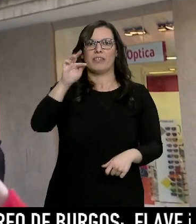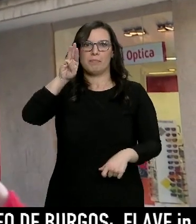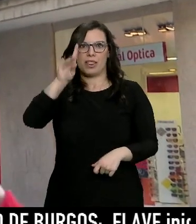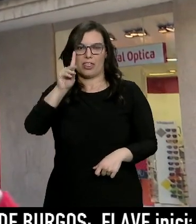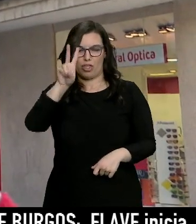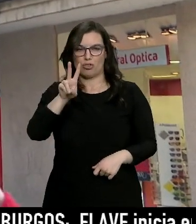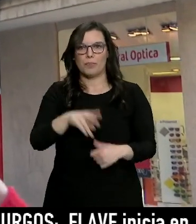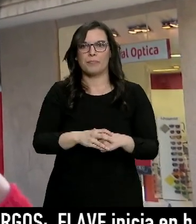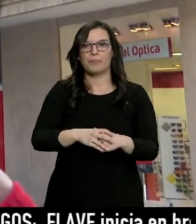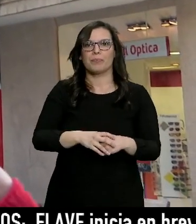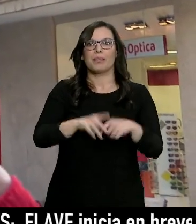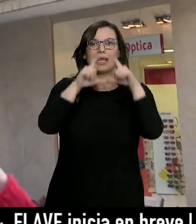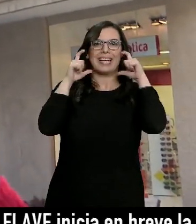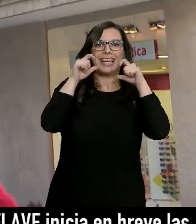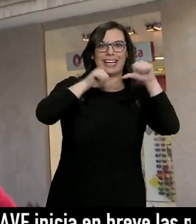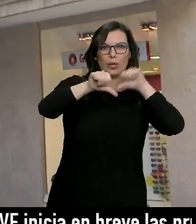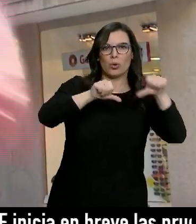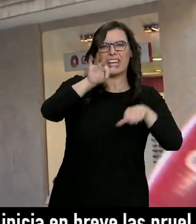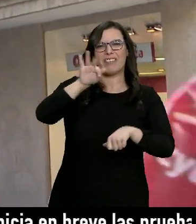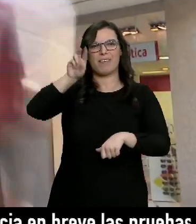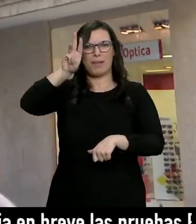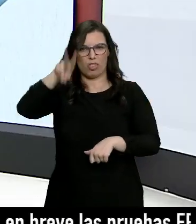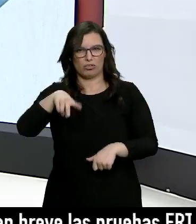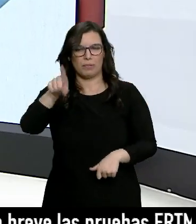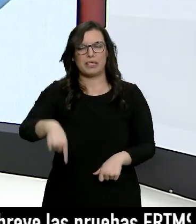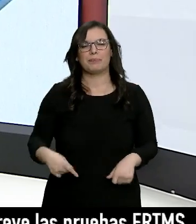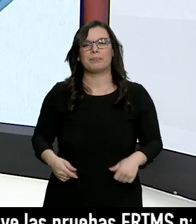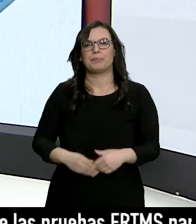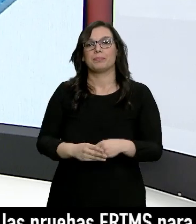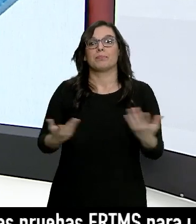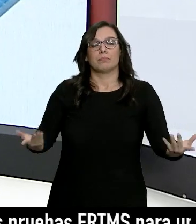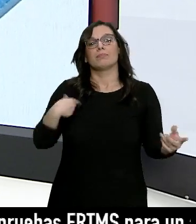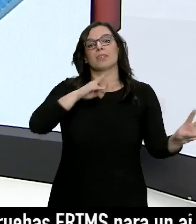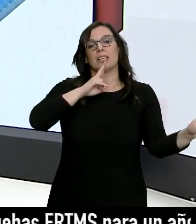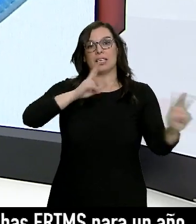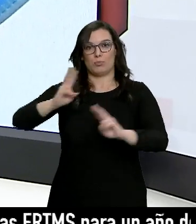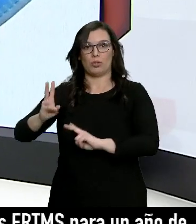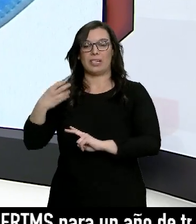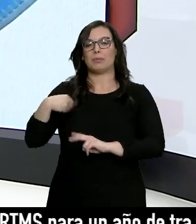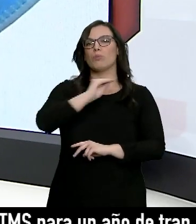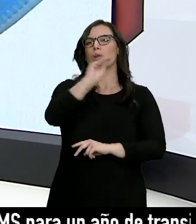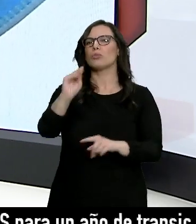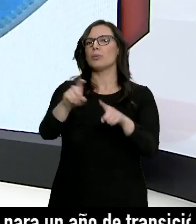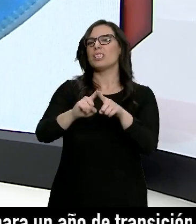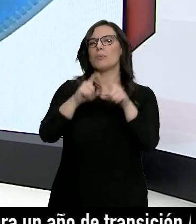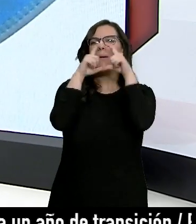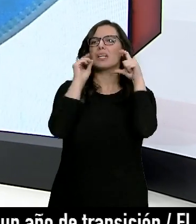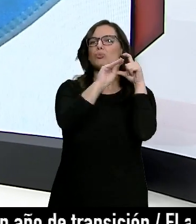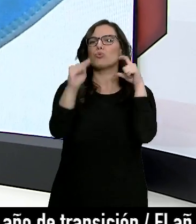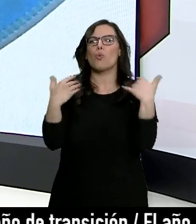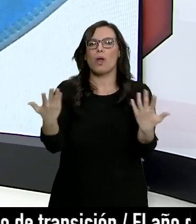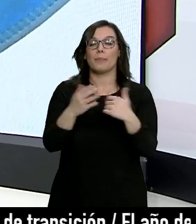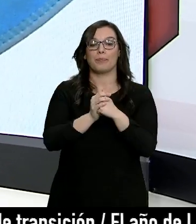mascarillas quirúrgicas y las FFP2 estas. Bueno, pues son las respuestas al tipo de mascarilla que llevamos. Las